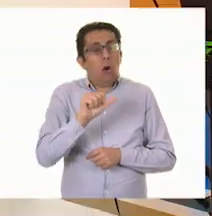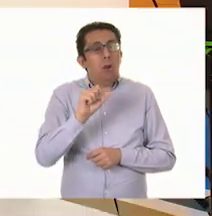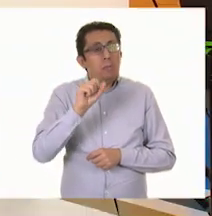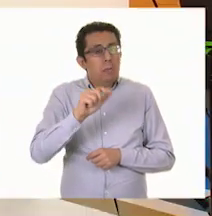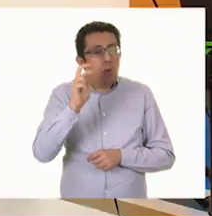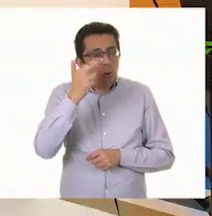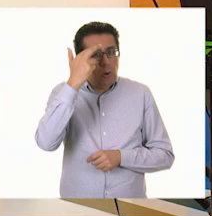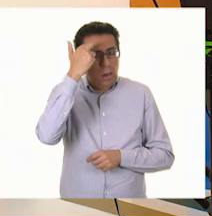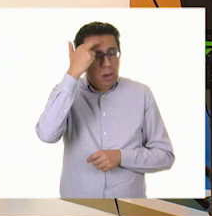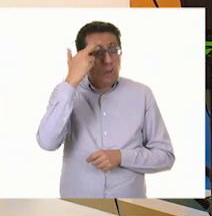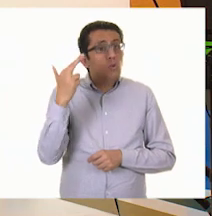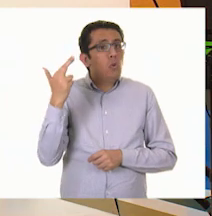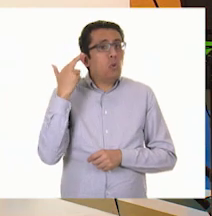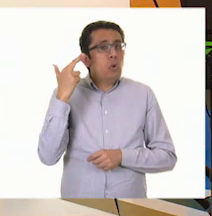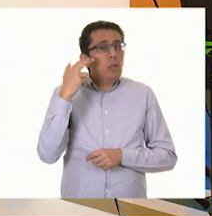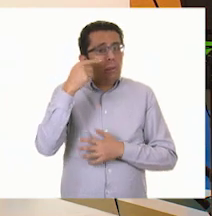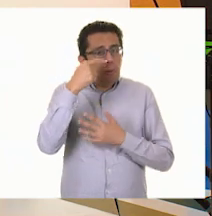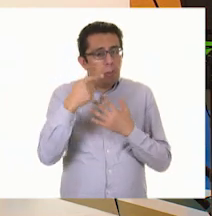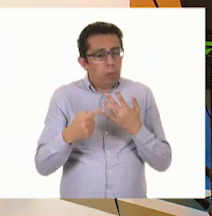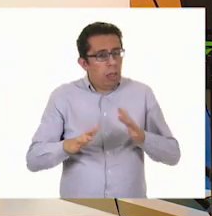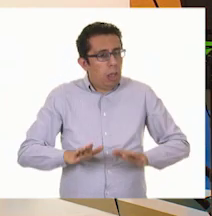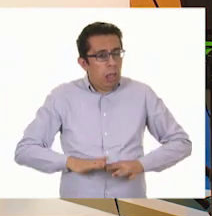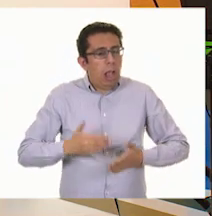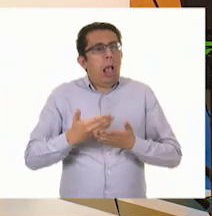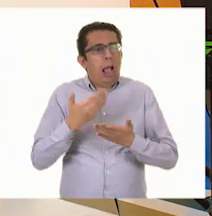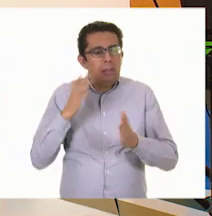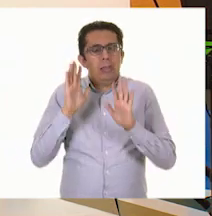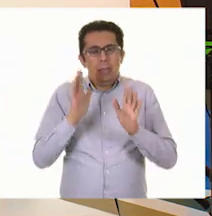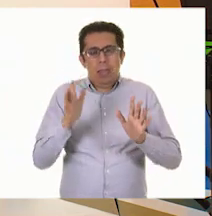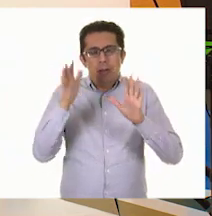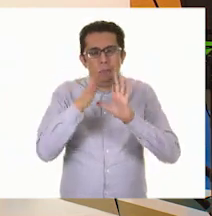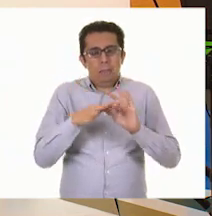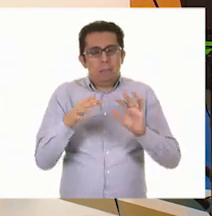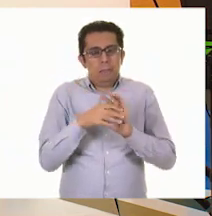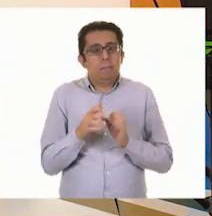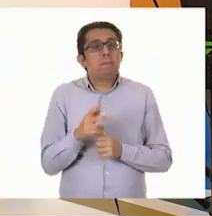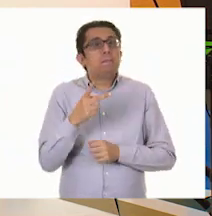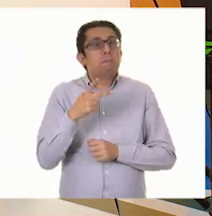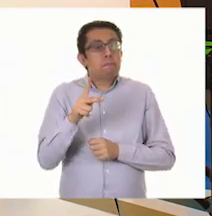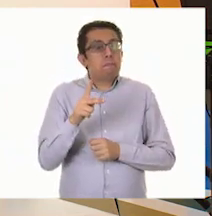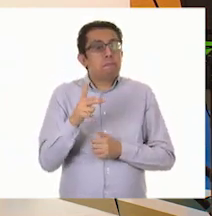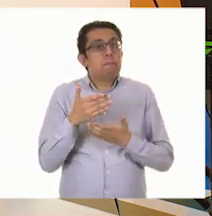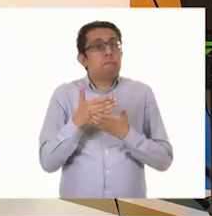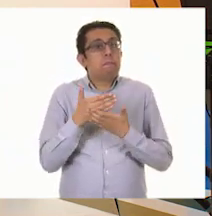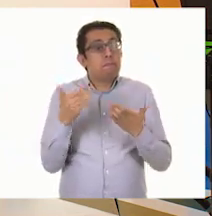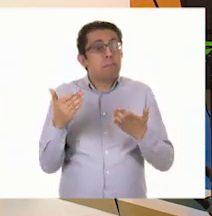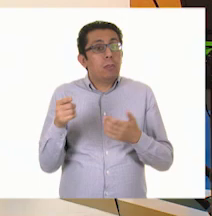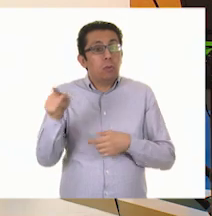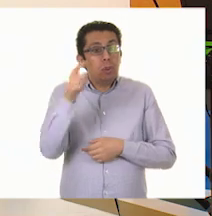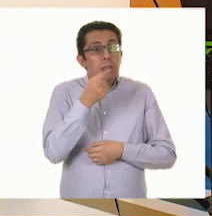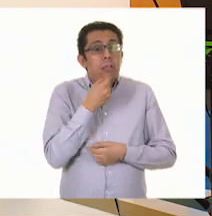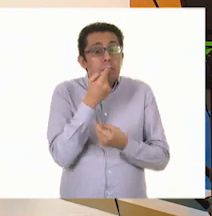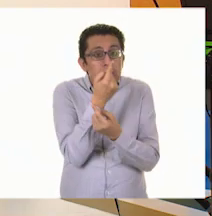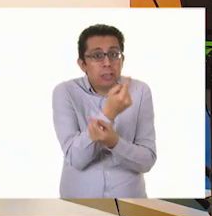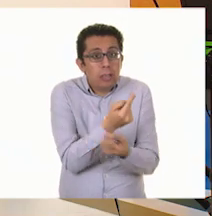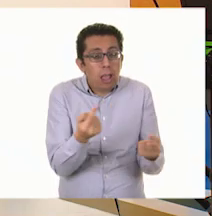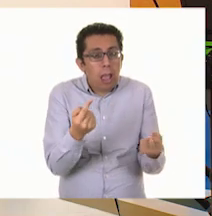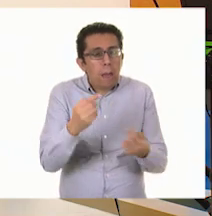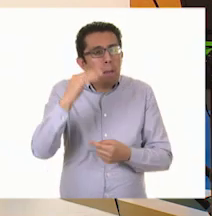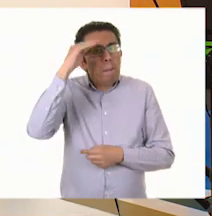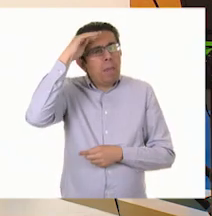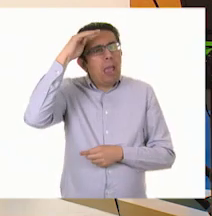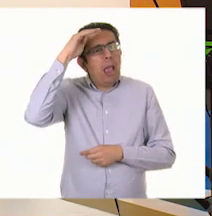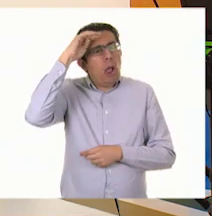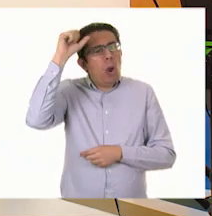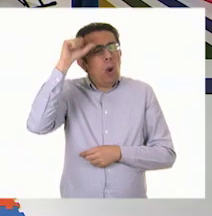las cualidades del sonido. Este tema ya lo habíamos visto con anterioridad. Pero, ¿qué te parece si invitamos a los niños a reflexionar lo que